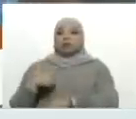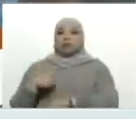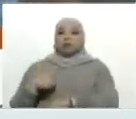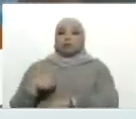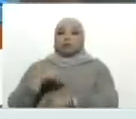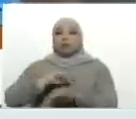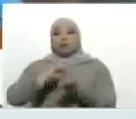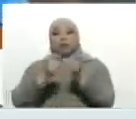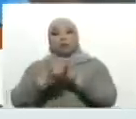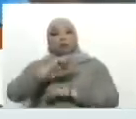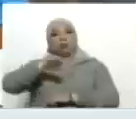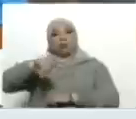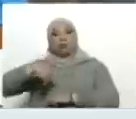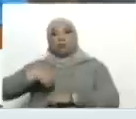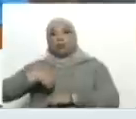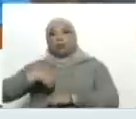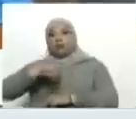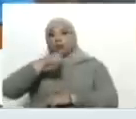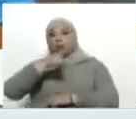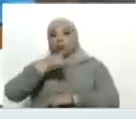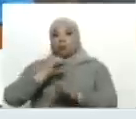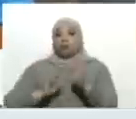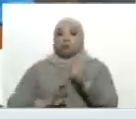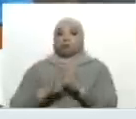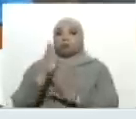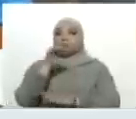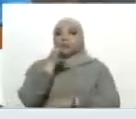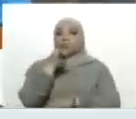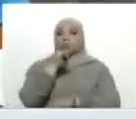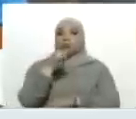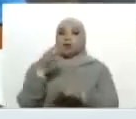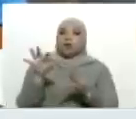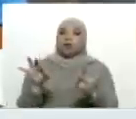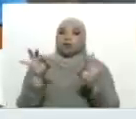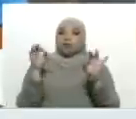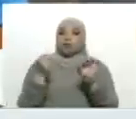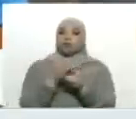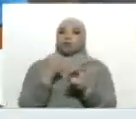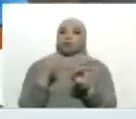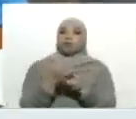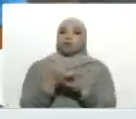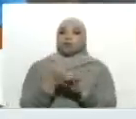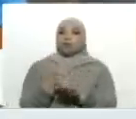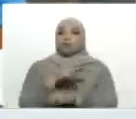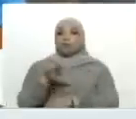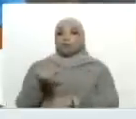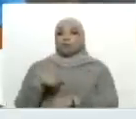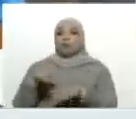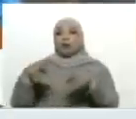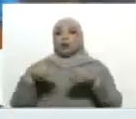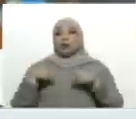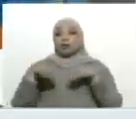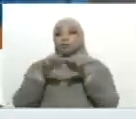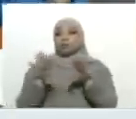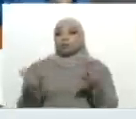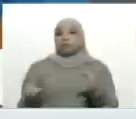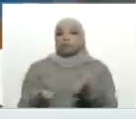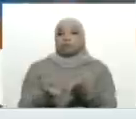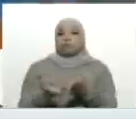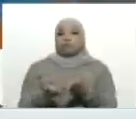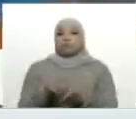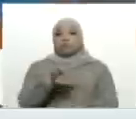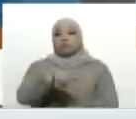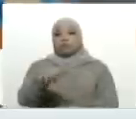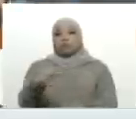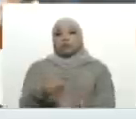que traspasa cierto nivel cierto tamaño se especializa se complementa ya no hace todo todo el mundo sino que uno hace una